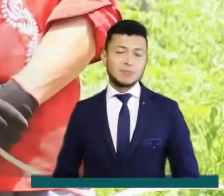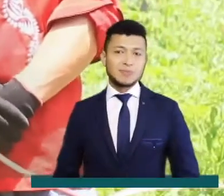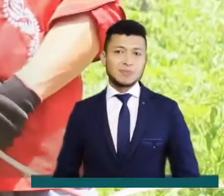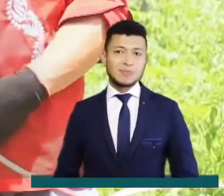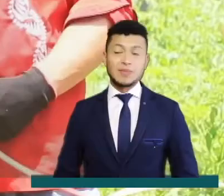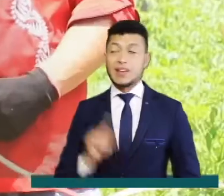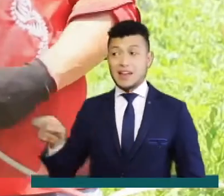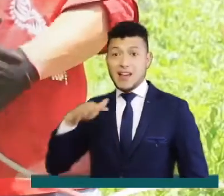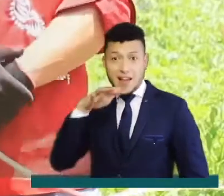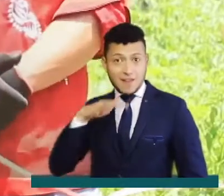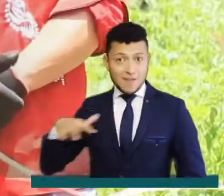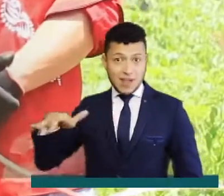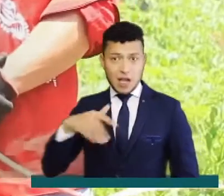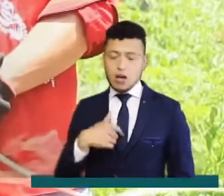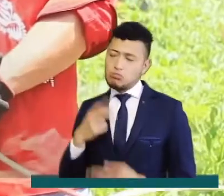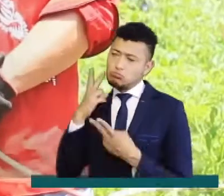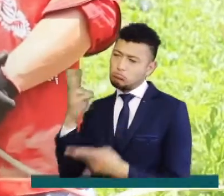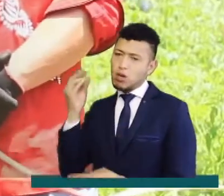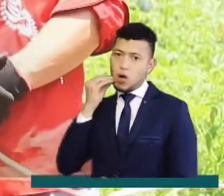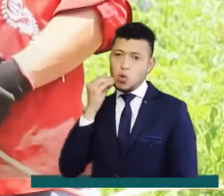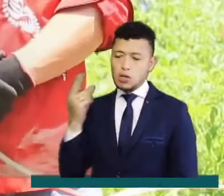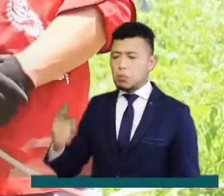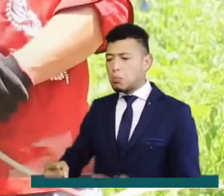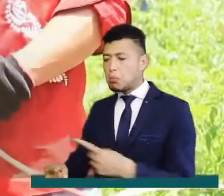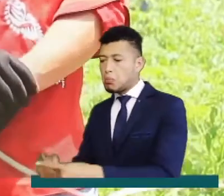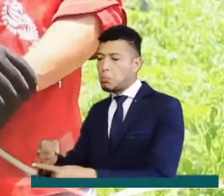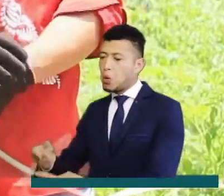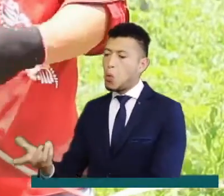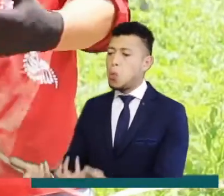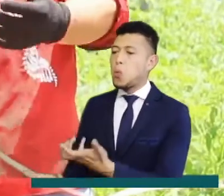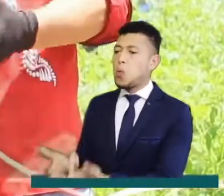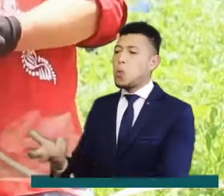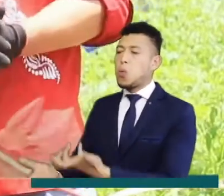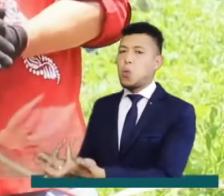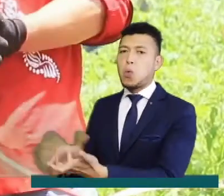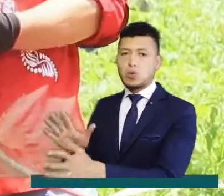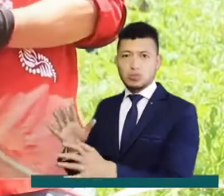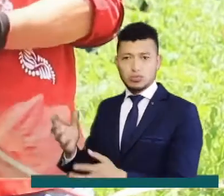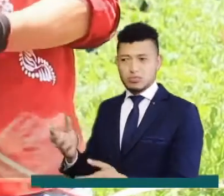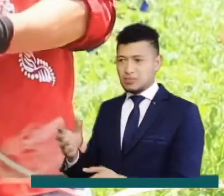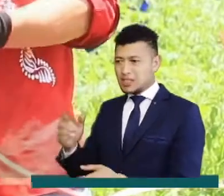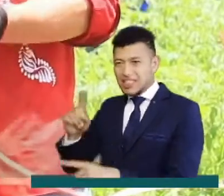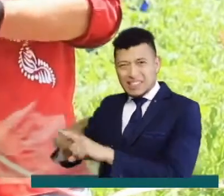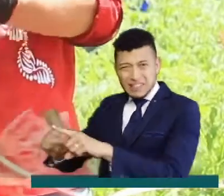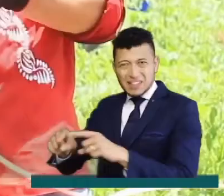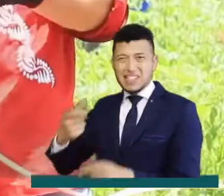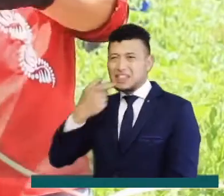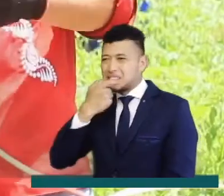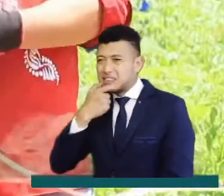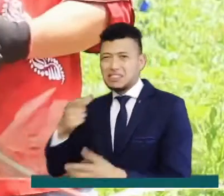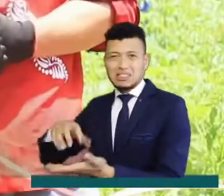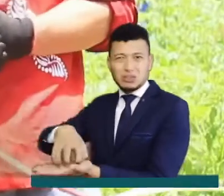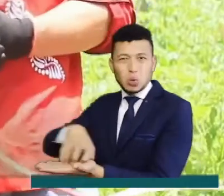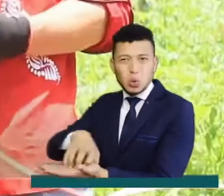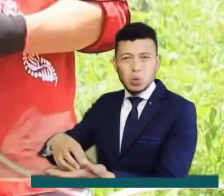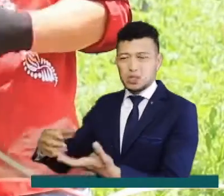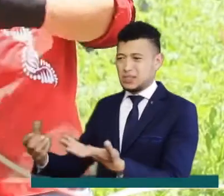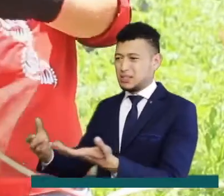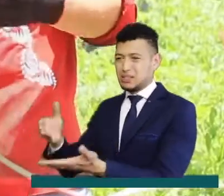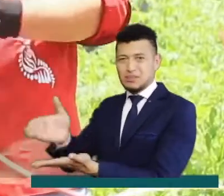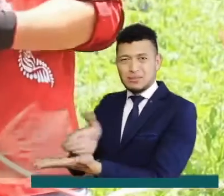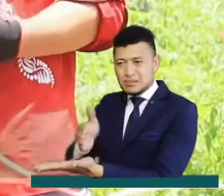al ver a mi abuela trabajar en su fogón de leña y hacer diferentes preparaciones sus colaciones sus galletas sus tortas